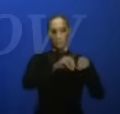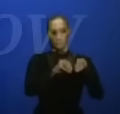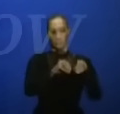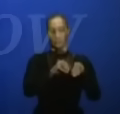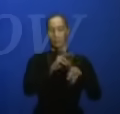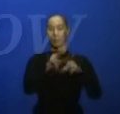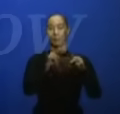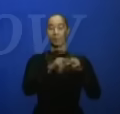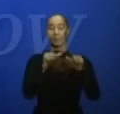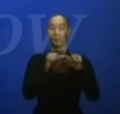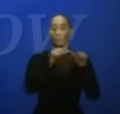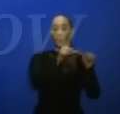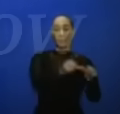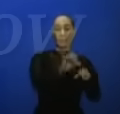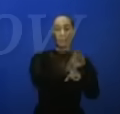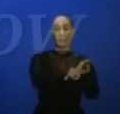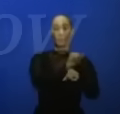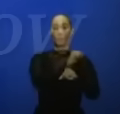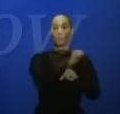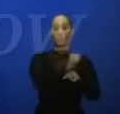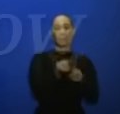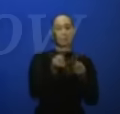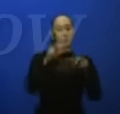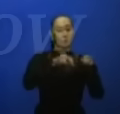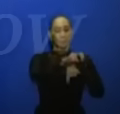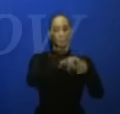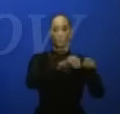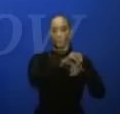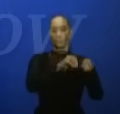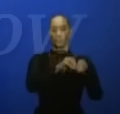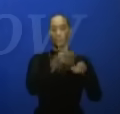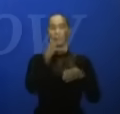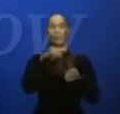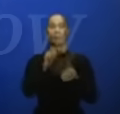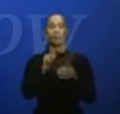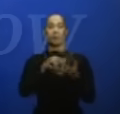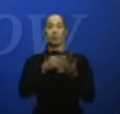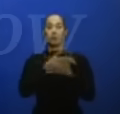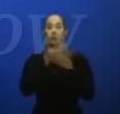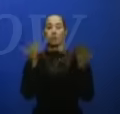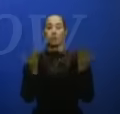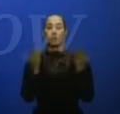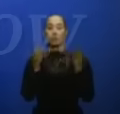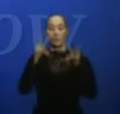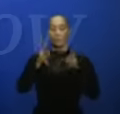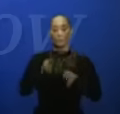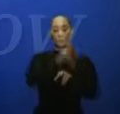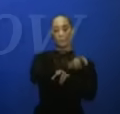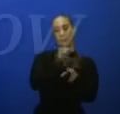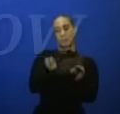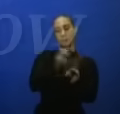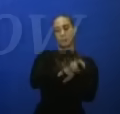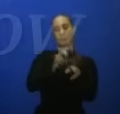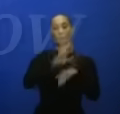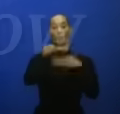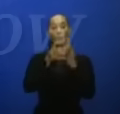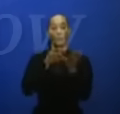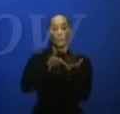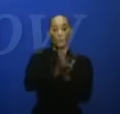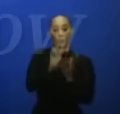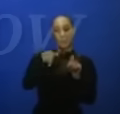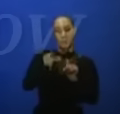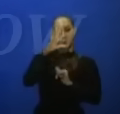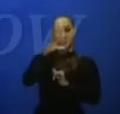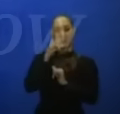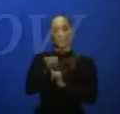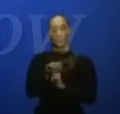debe de haber, y en la frontera sur hay bastante tránsito comercial. Lo que no hay, tránsito de personas, y todo el que entra aquí,